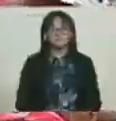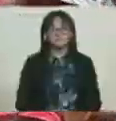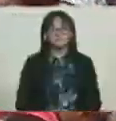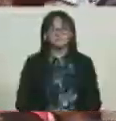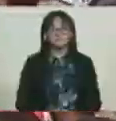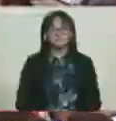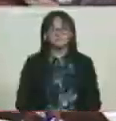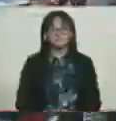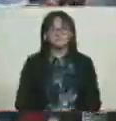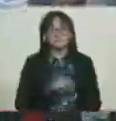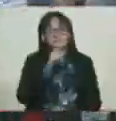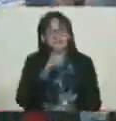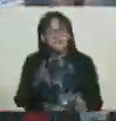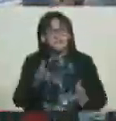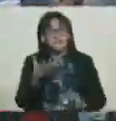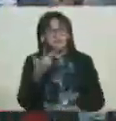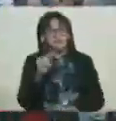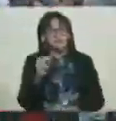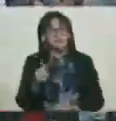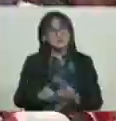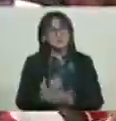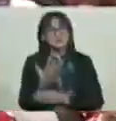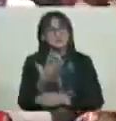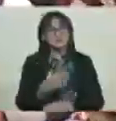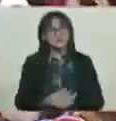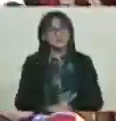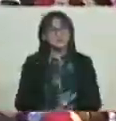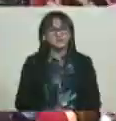y quien gane el 20 de mayo